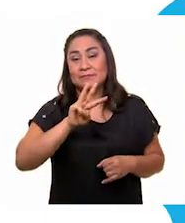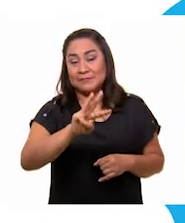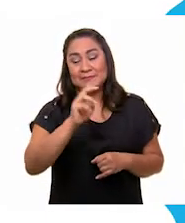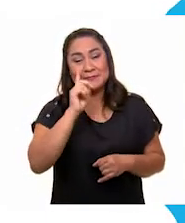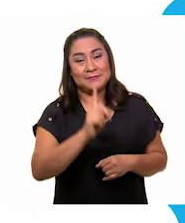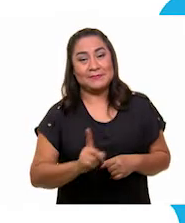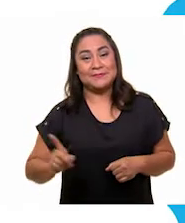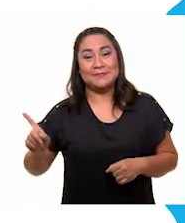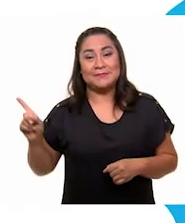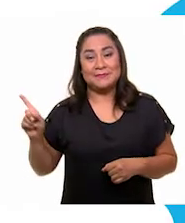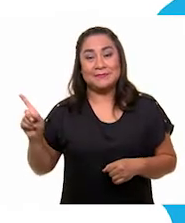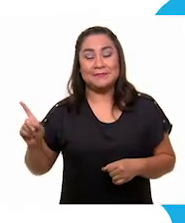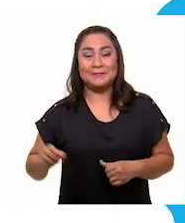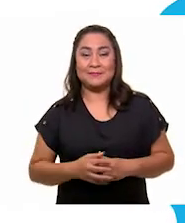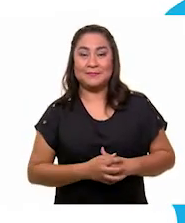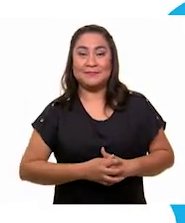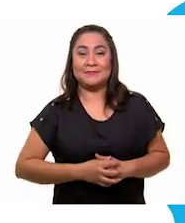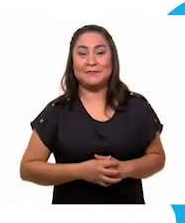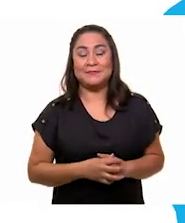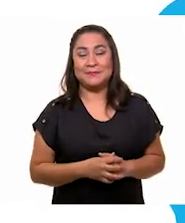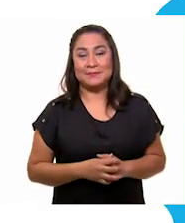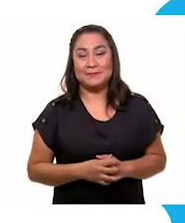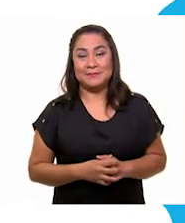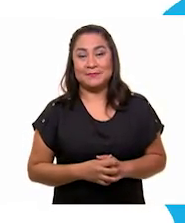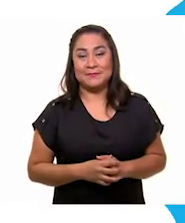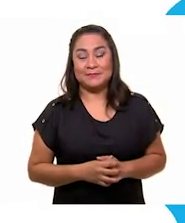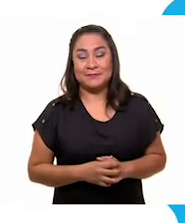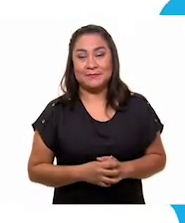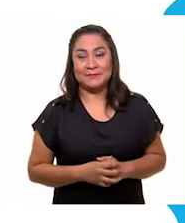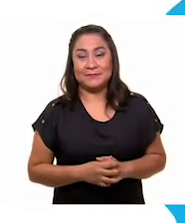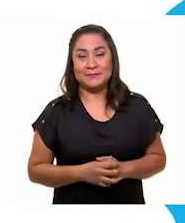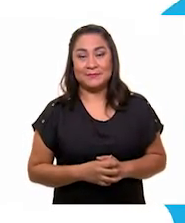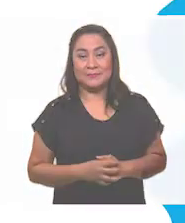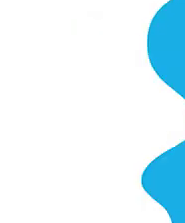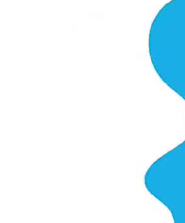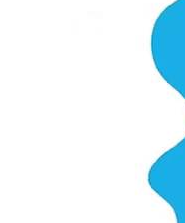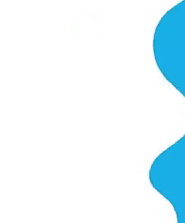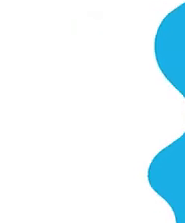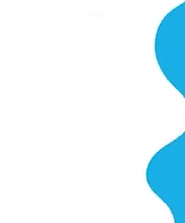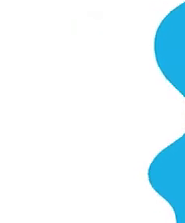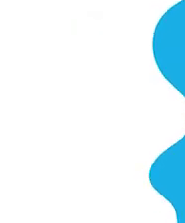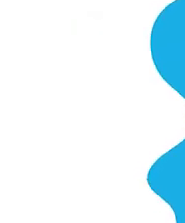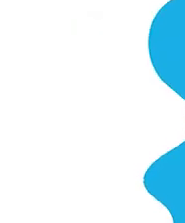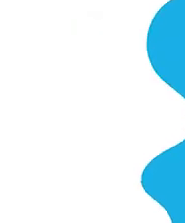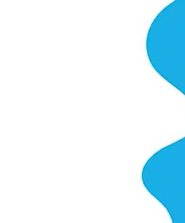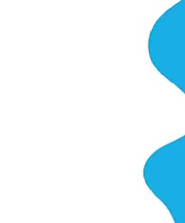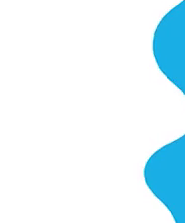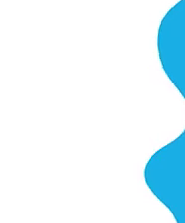aprendeencasa.cep.gov.mx.